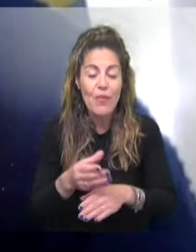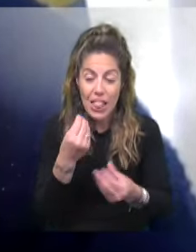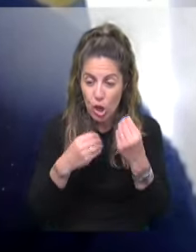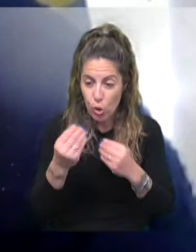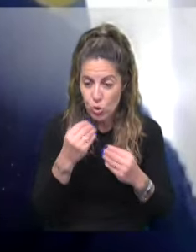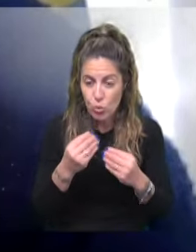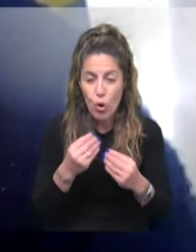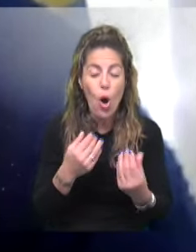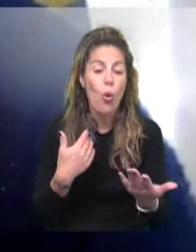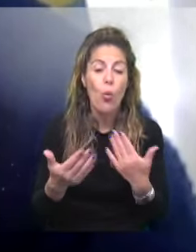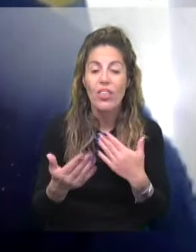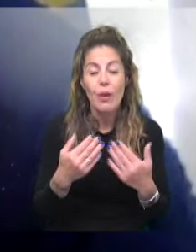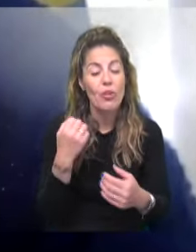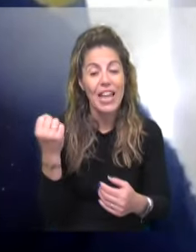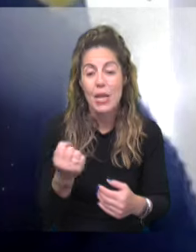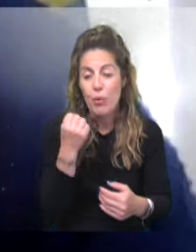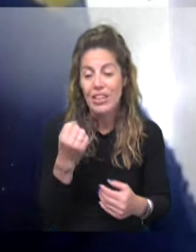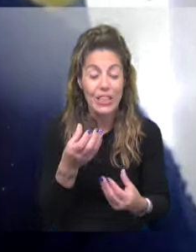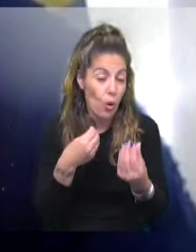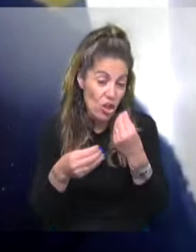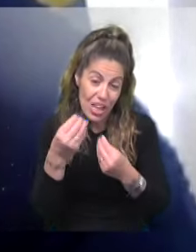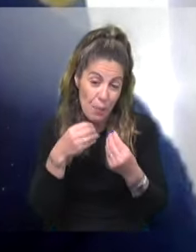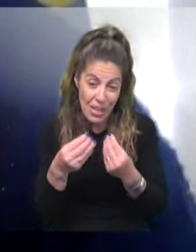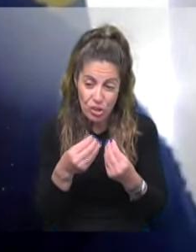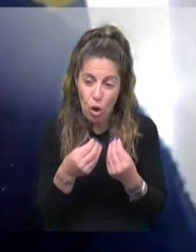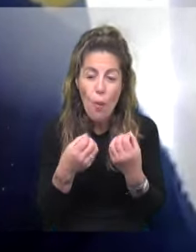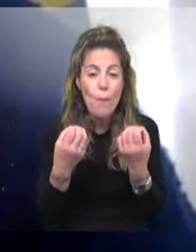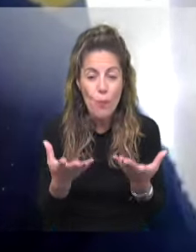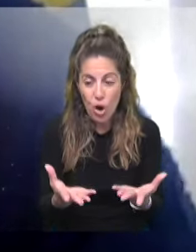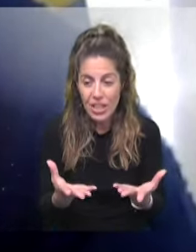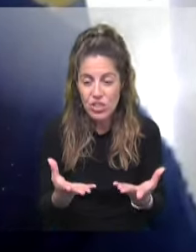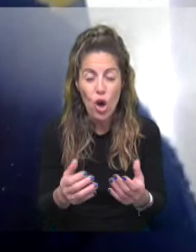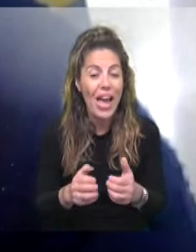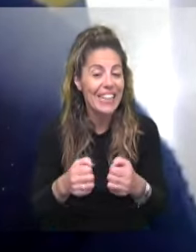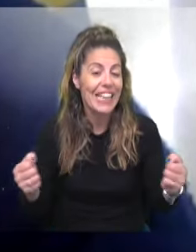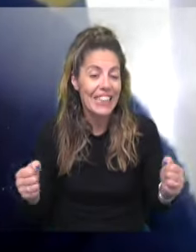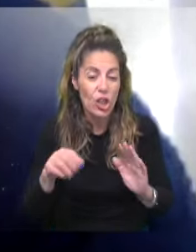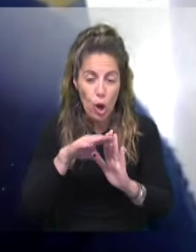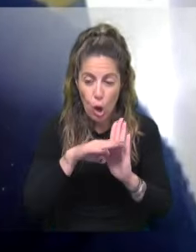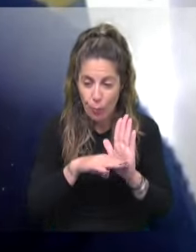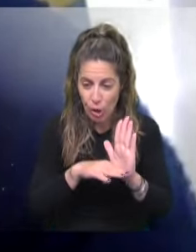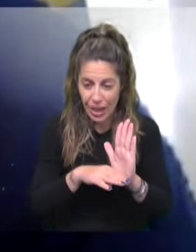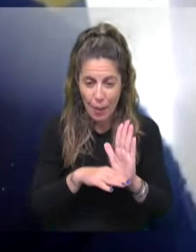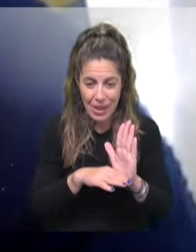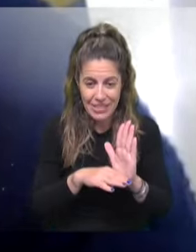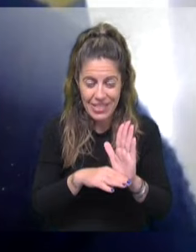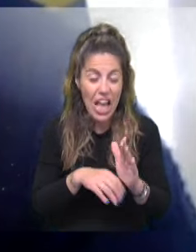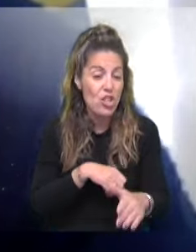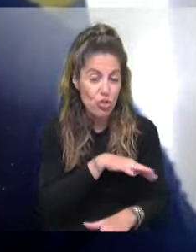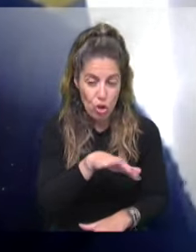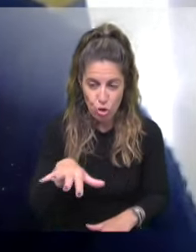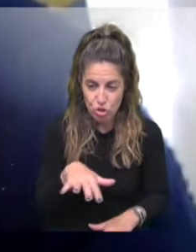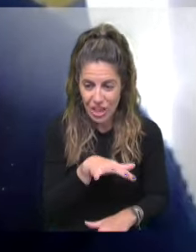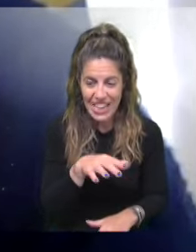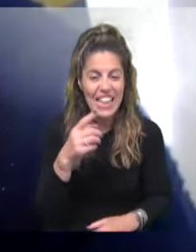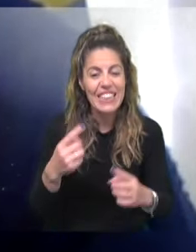todo cuando hablamos de algo tan importante como es alimento por eso se están extendiendo los programas este de índole social este